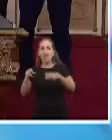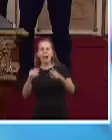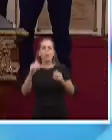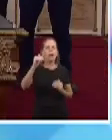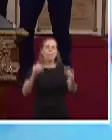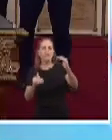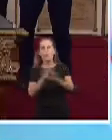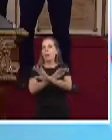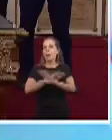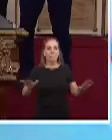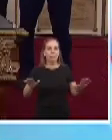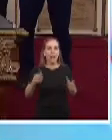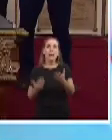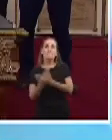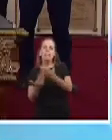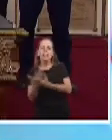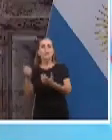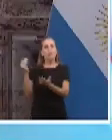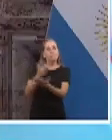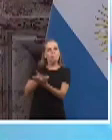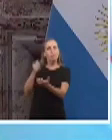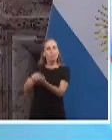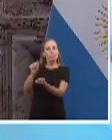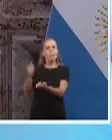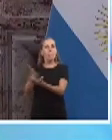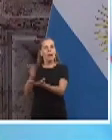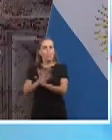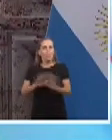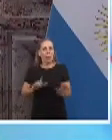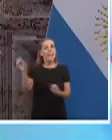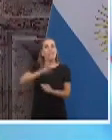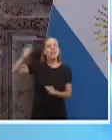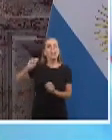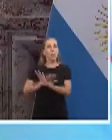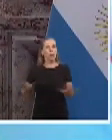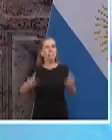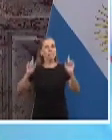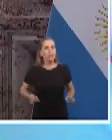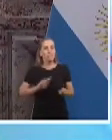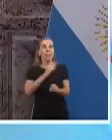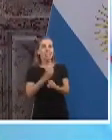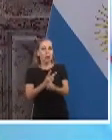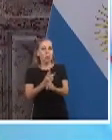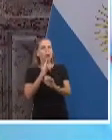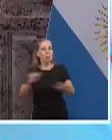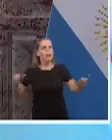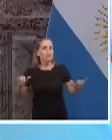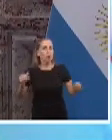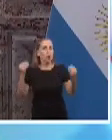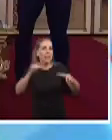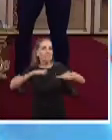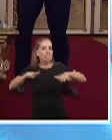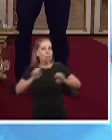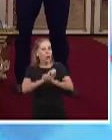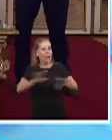requiere que comiencen vías de inversión básicamente en la obra pública, en la economía, cuanto antes para poder